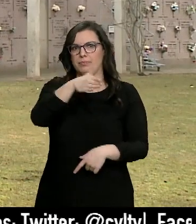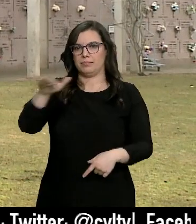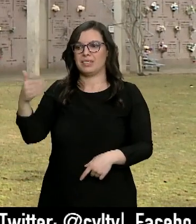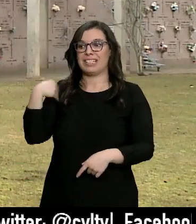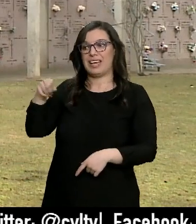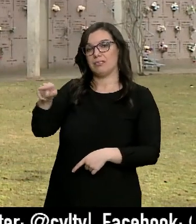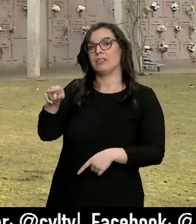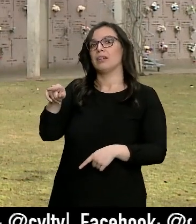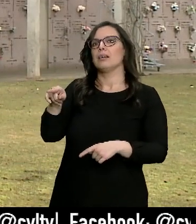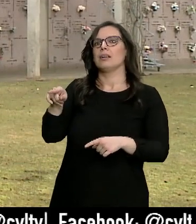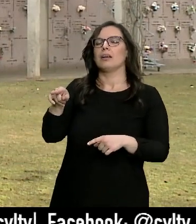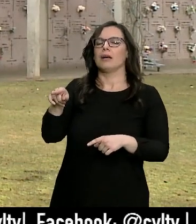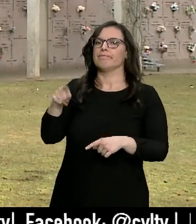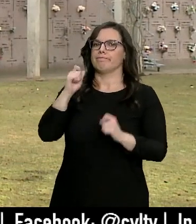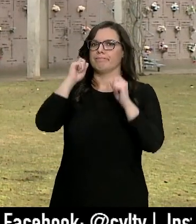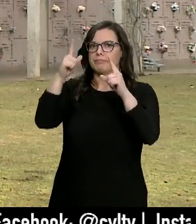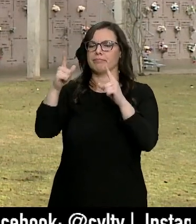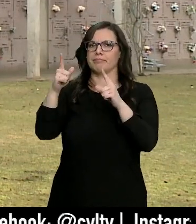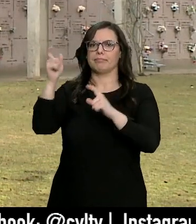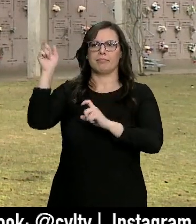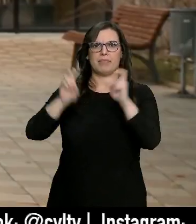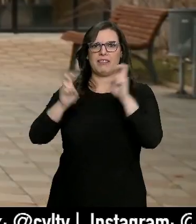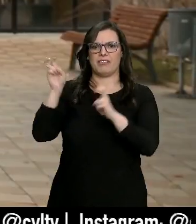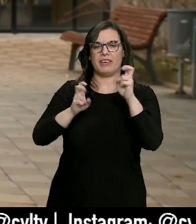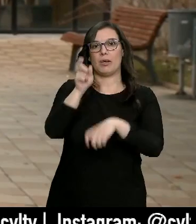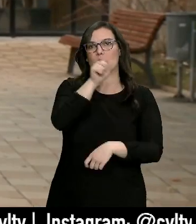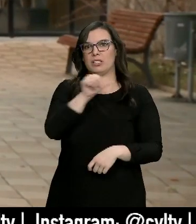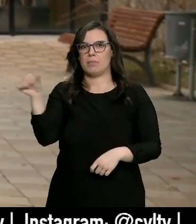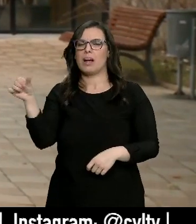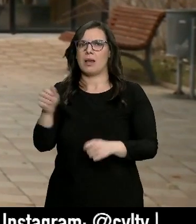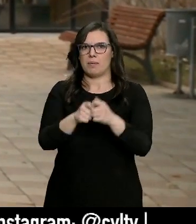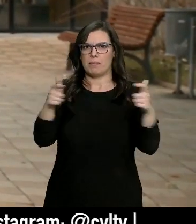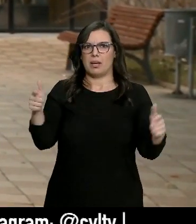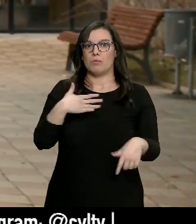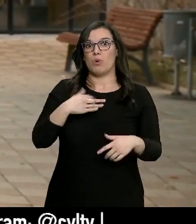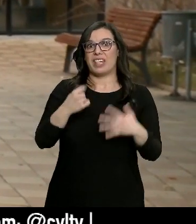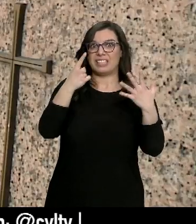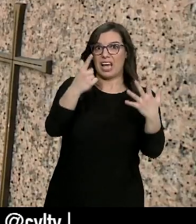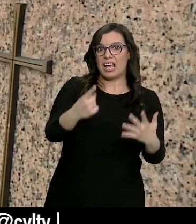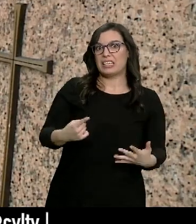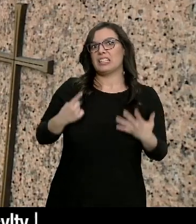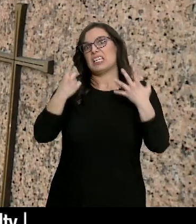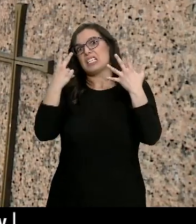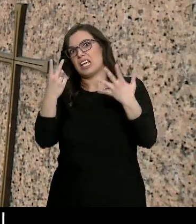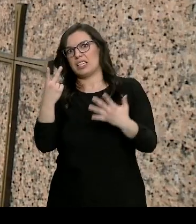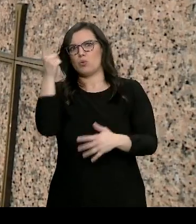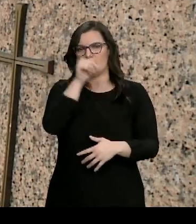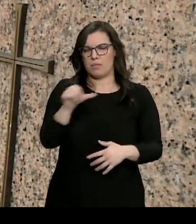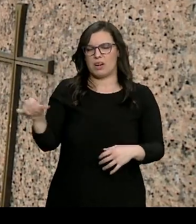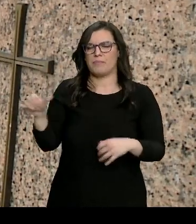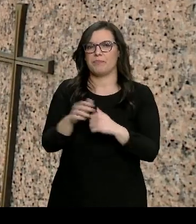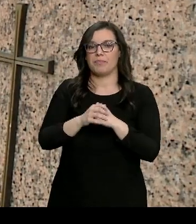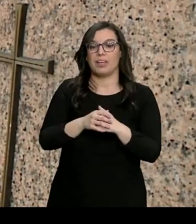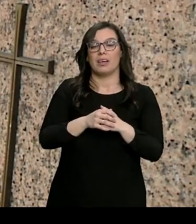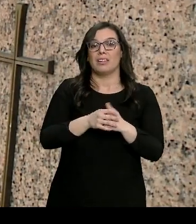se empieza a notar al recibir mayor número de víctimas en una semana. 6, 7, depende, ahora mismo 6, 7. La prohibición de poder